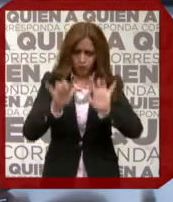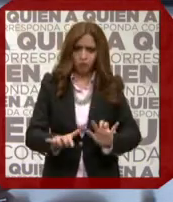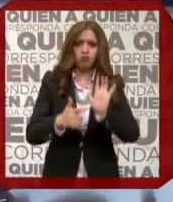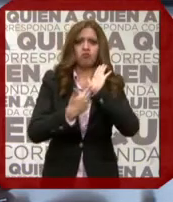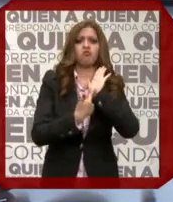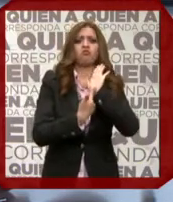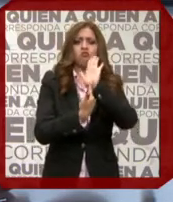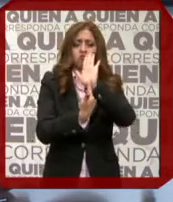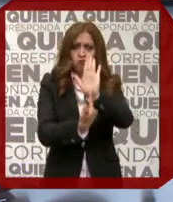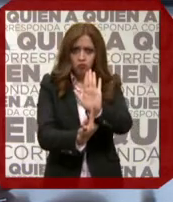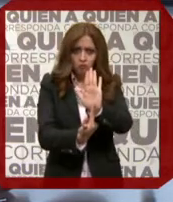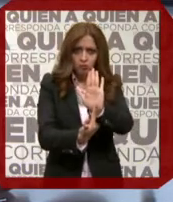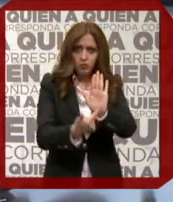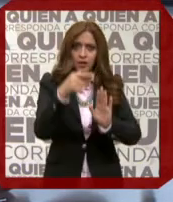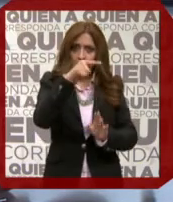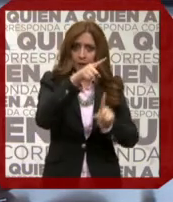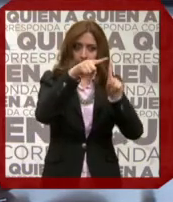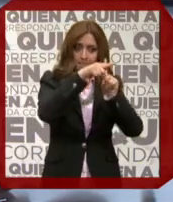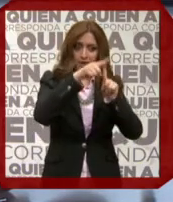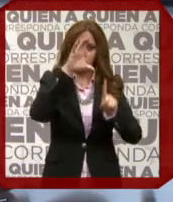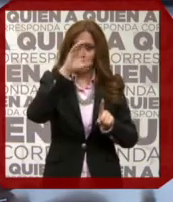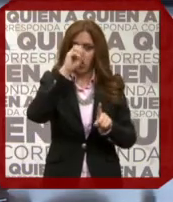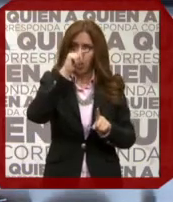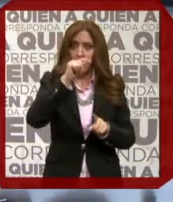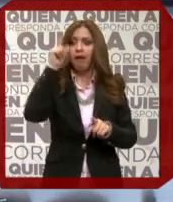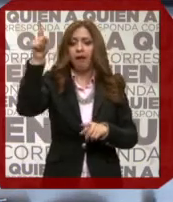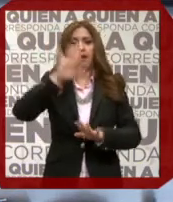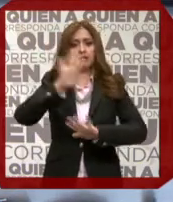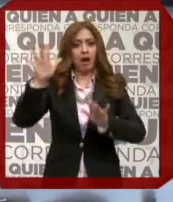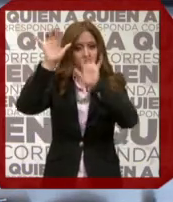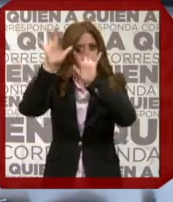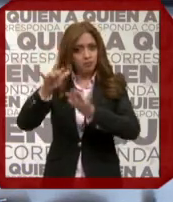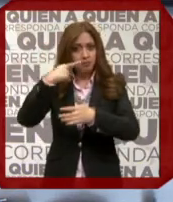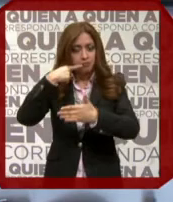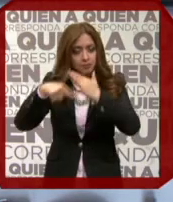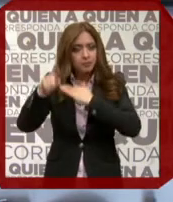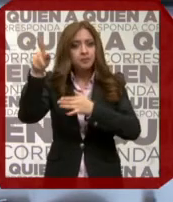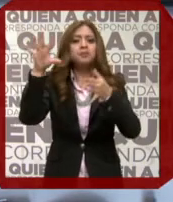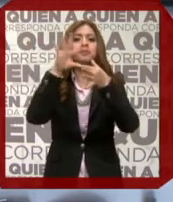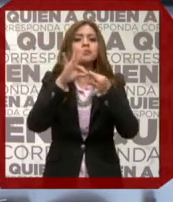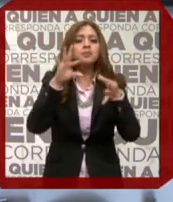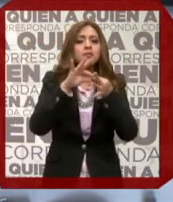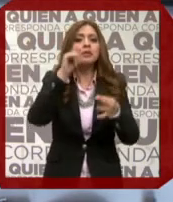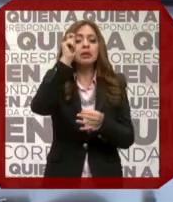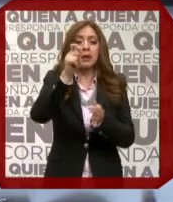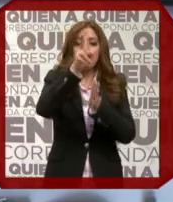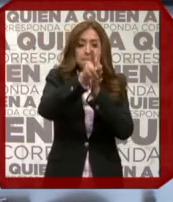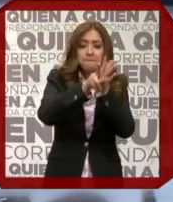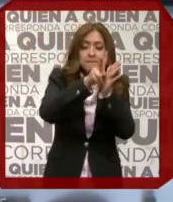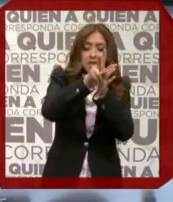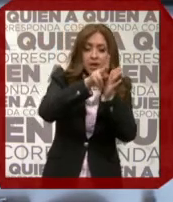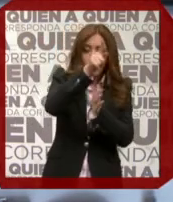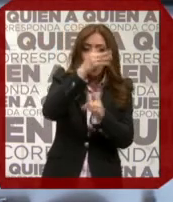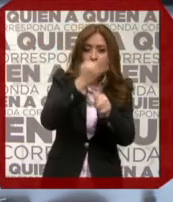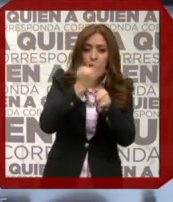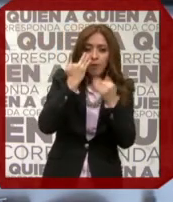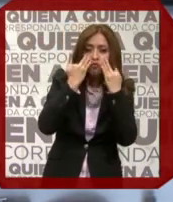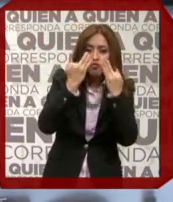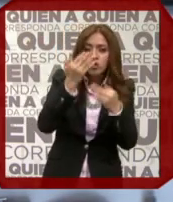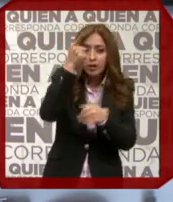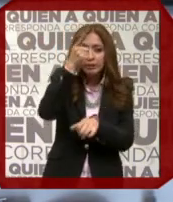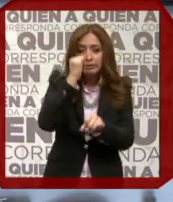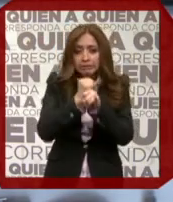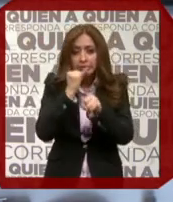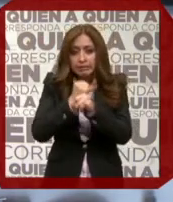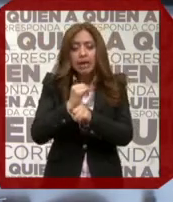es mascota quien levantó el acta y dice en relación a los indignantes videos circulando en las redes sociales la empresa tiene las